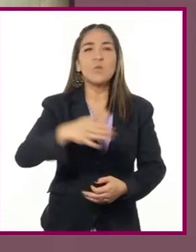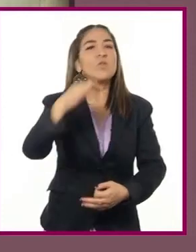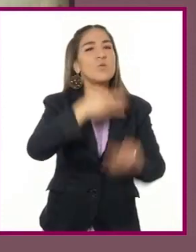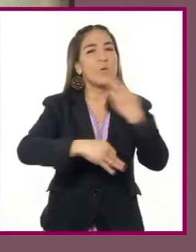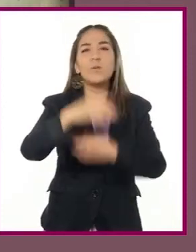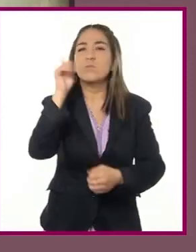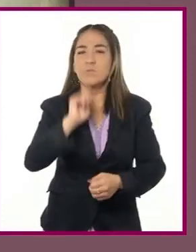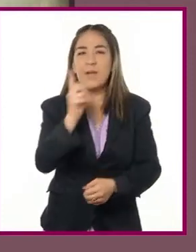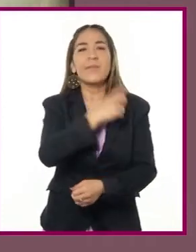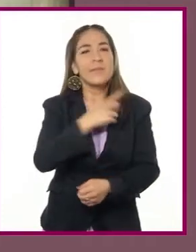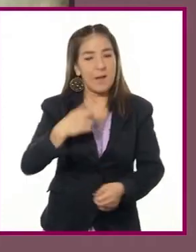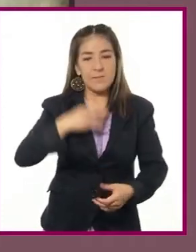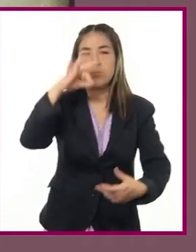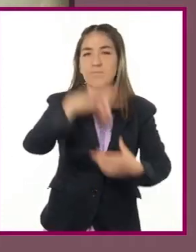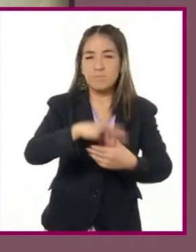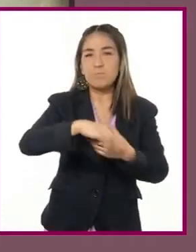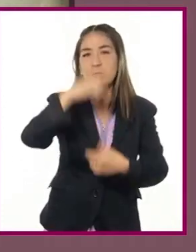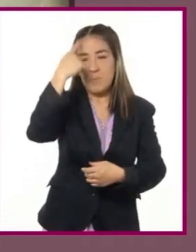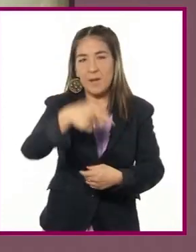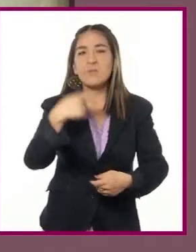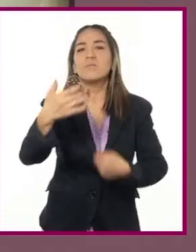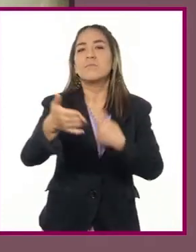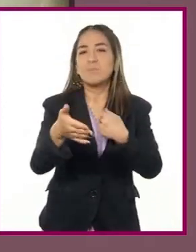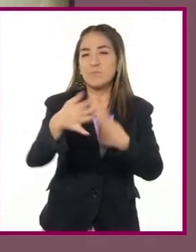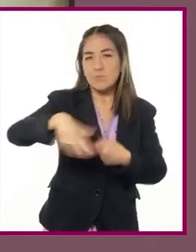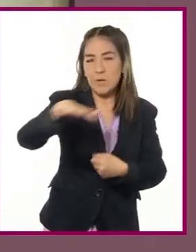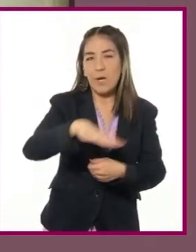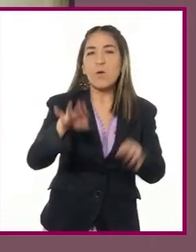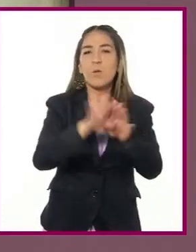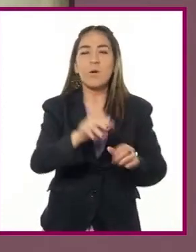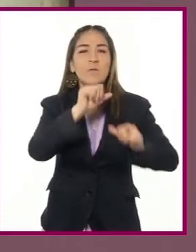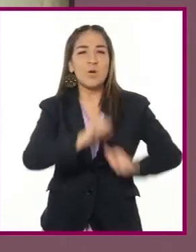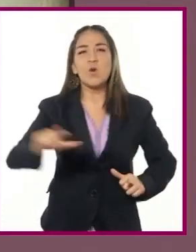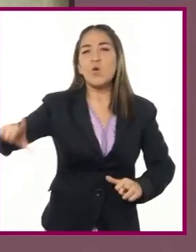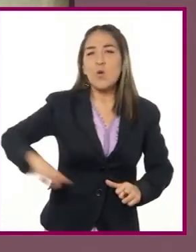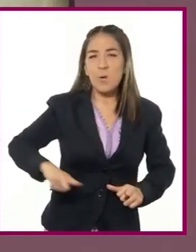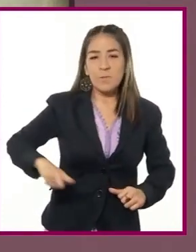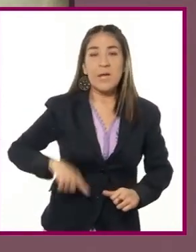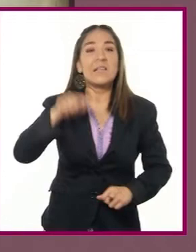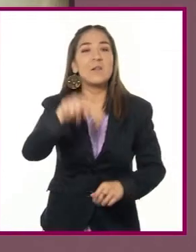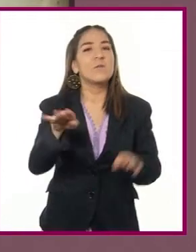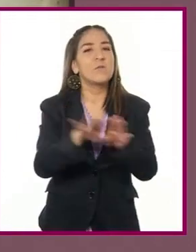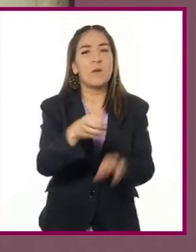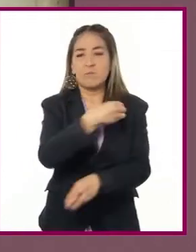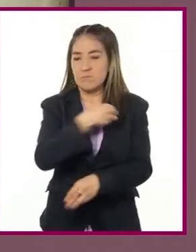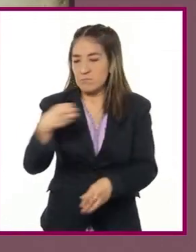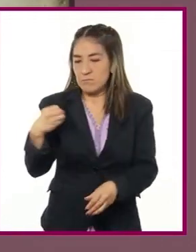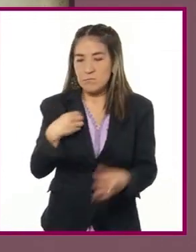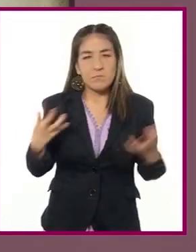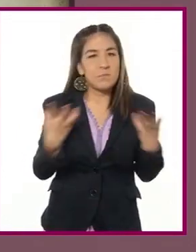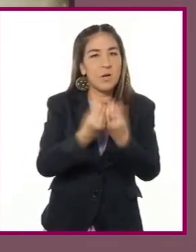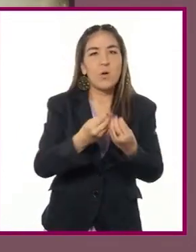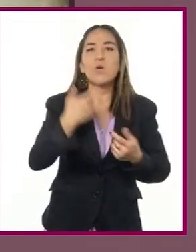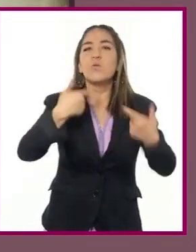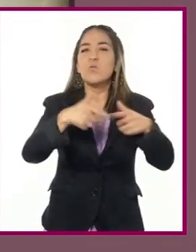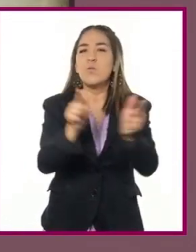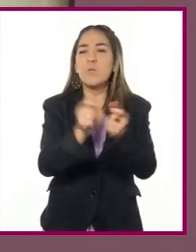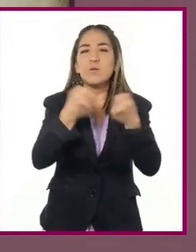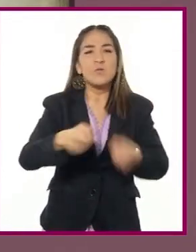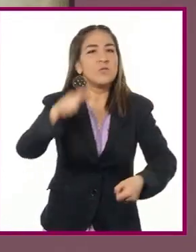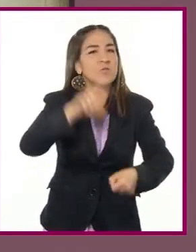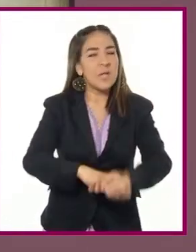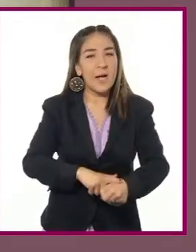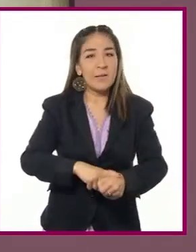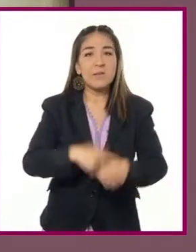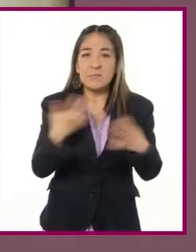mujer tenga el voto en las elecciones de las autoridades, porque si ella tiene la obligación con el grupo social, razonable es